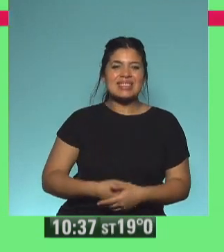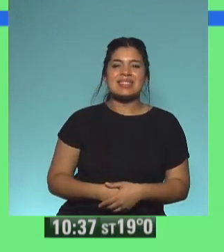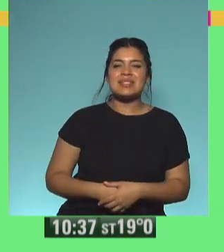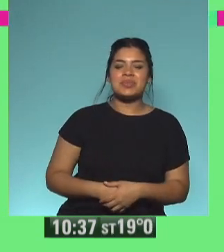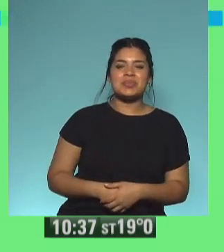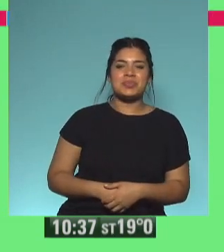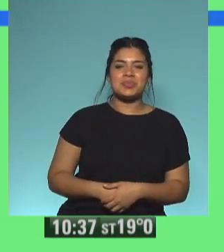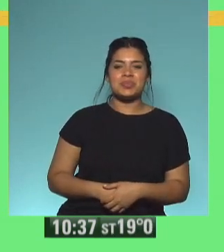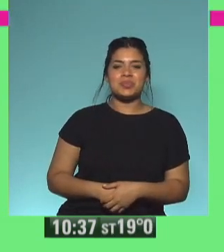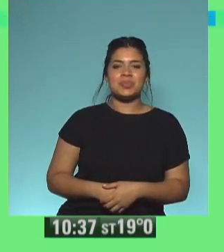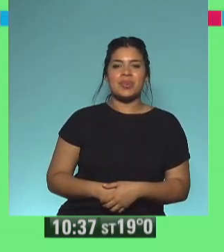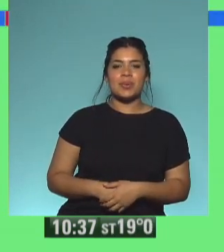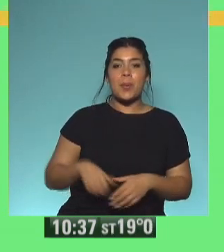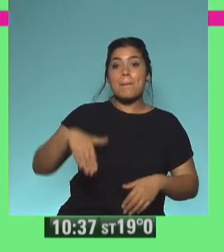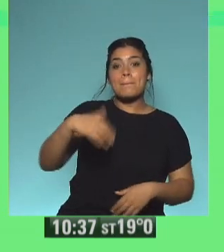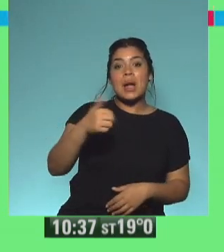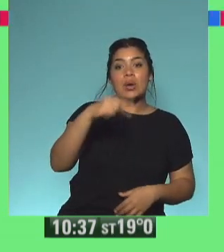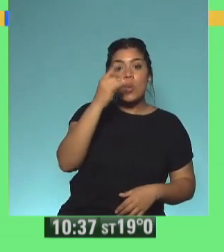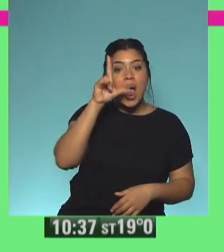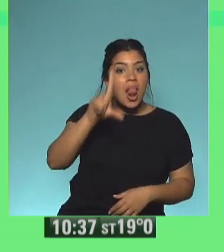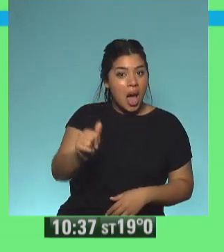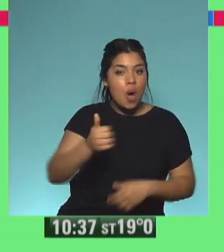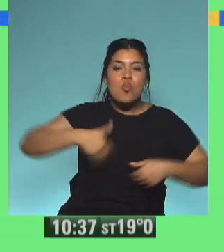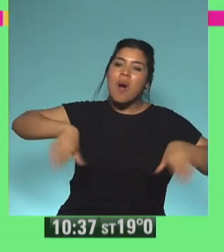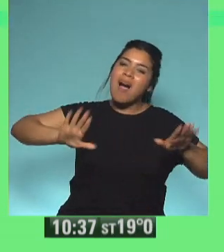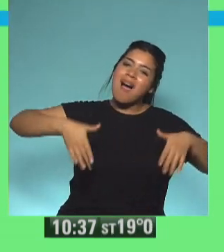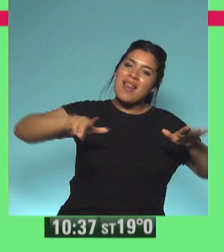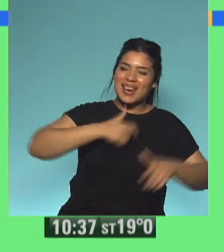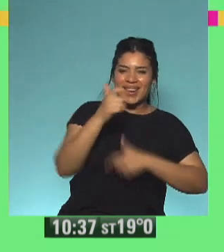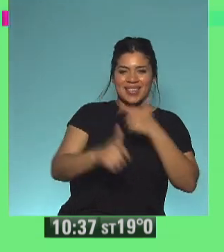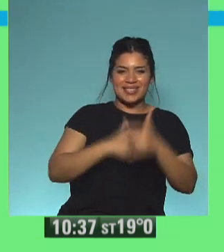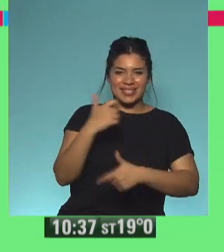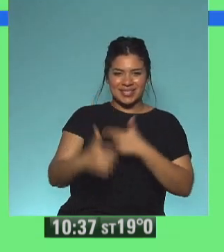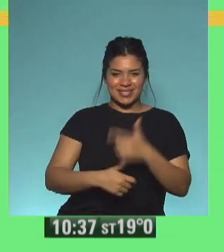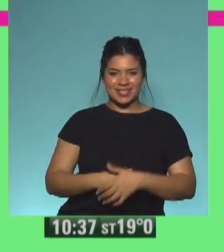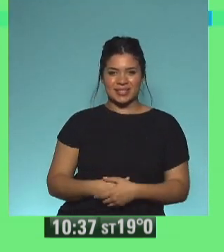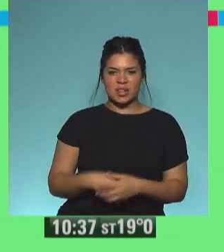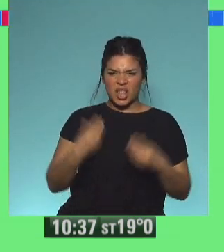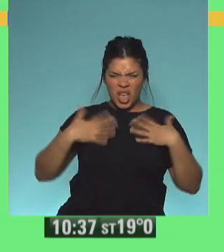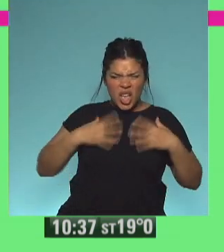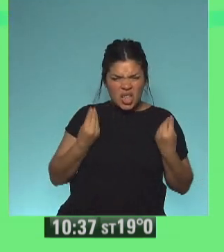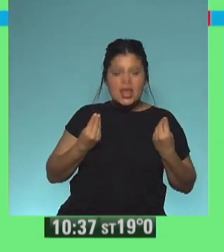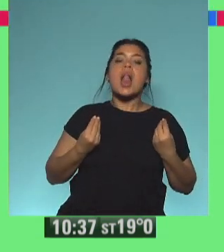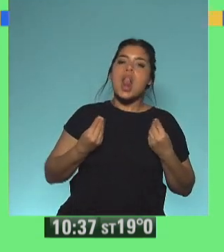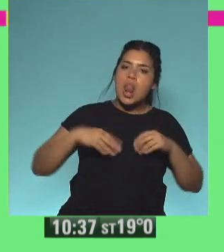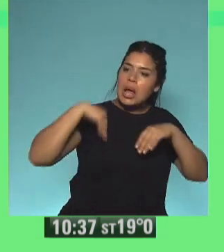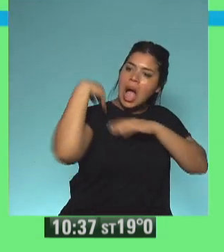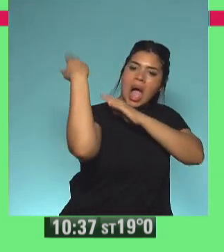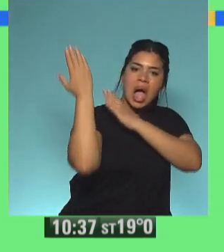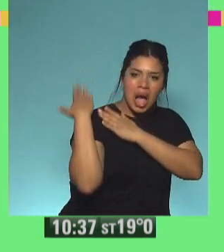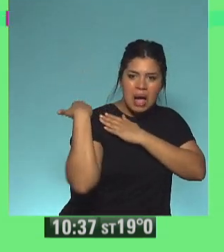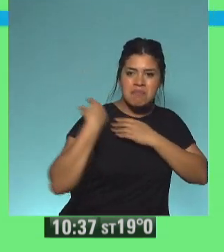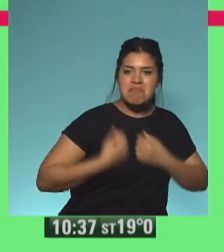Sí. Manuela volando. También. ¿Se puso el guardapolvo? Ah, no, tiene una capa. Tiene una capa. Muy bien. No, está